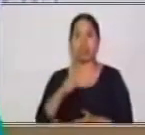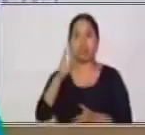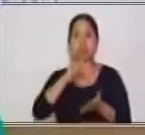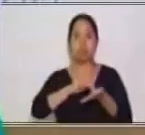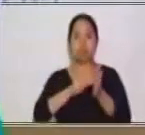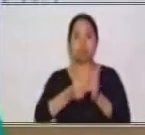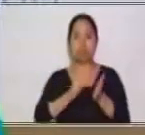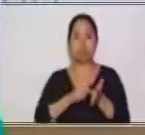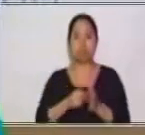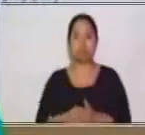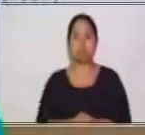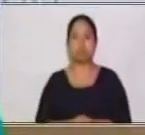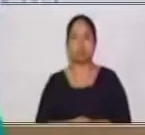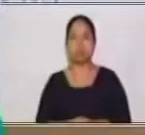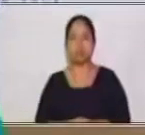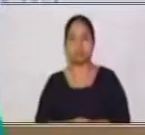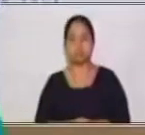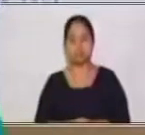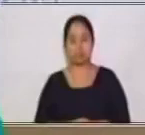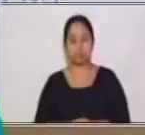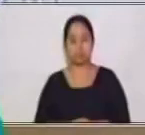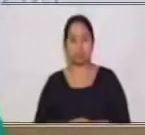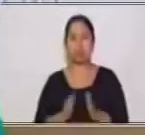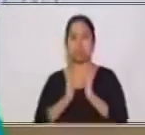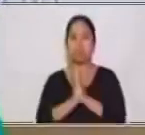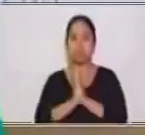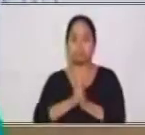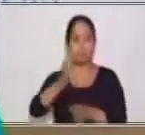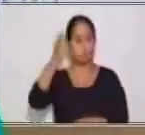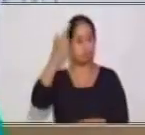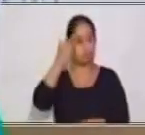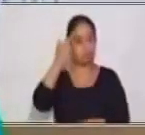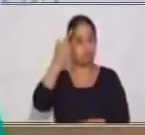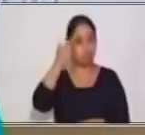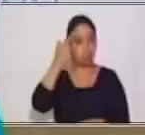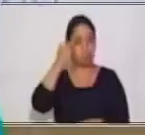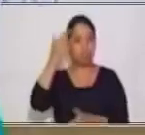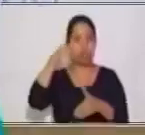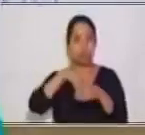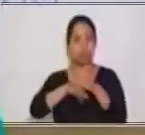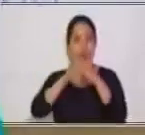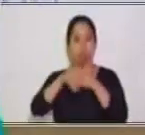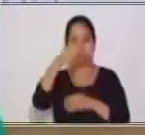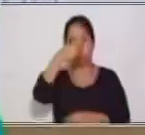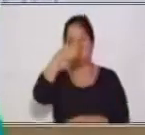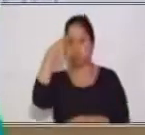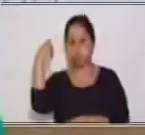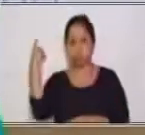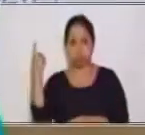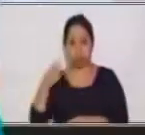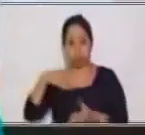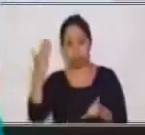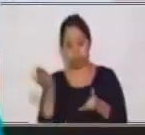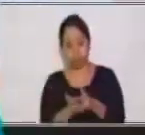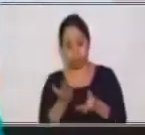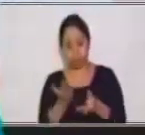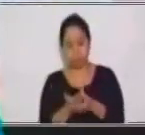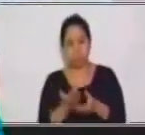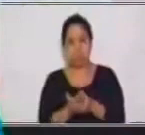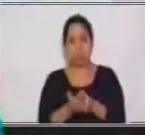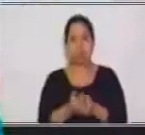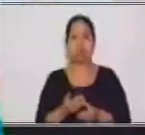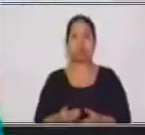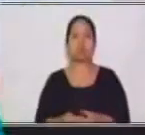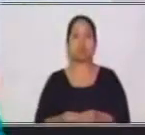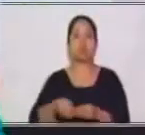significado. Ten presente, por favor, guardar tus trabajos y ejercicios en el portafolio de Aprendo en